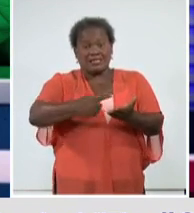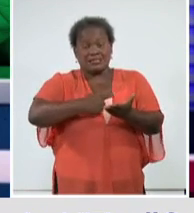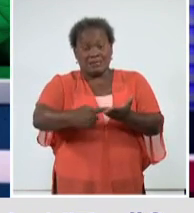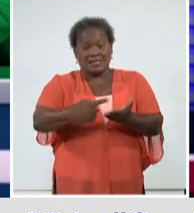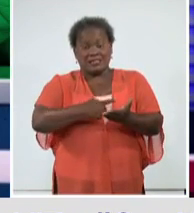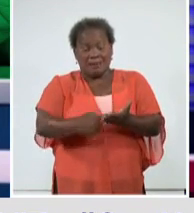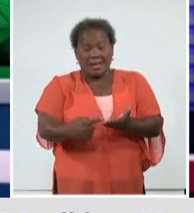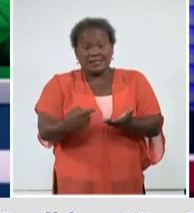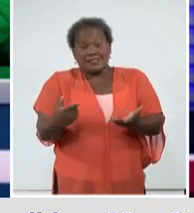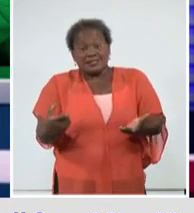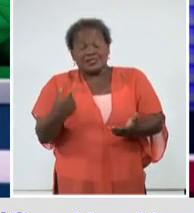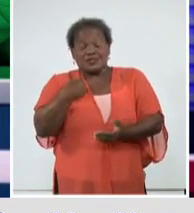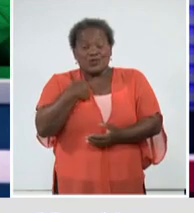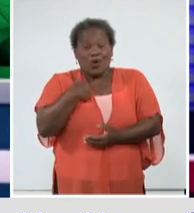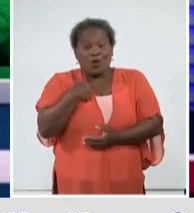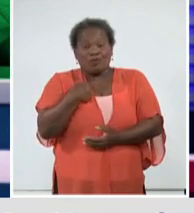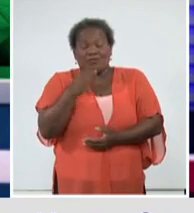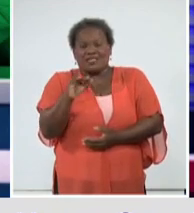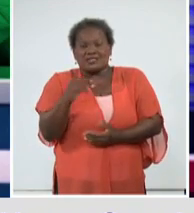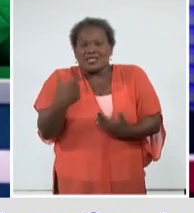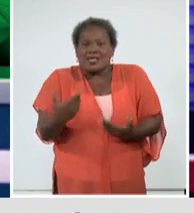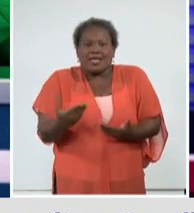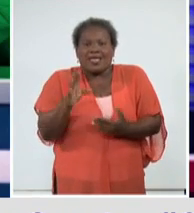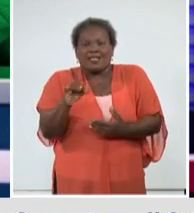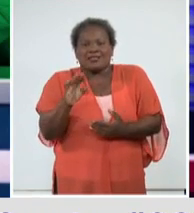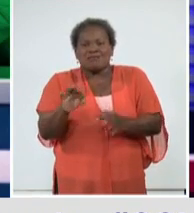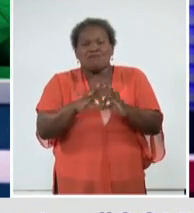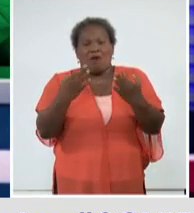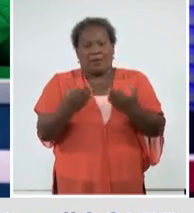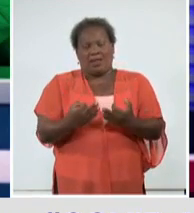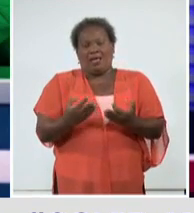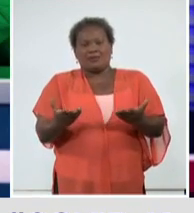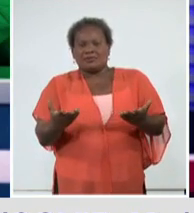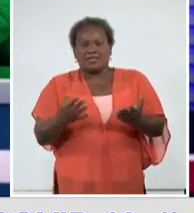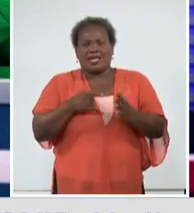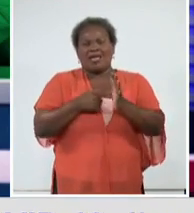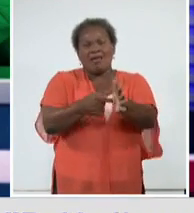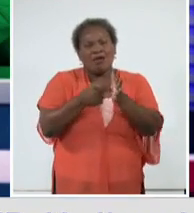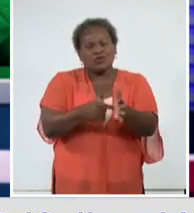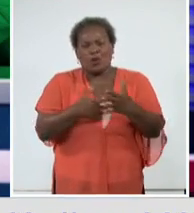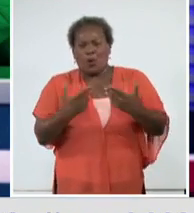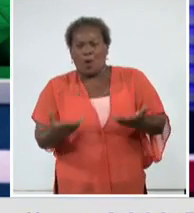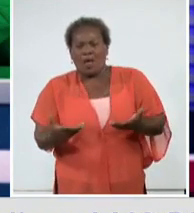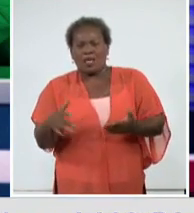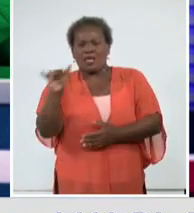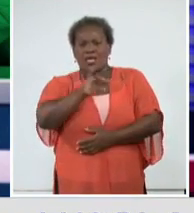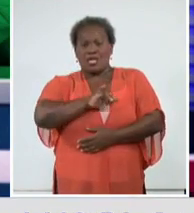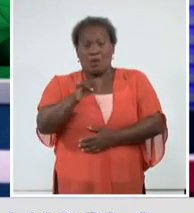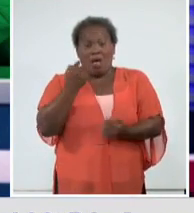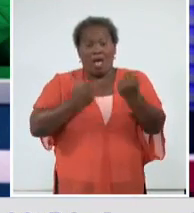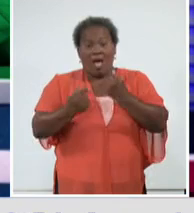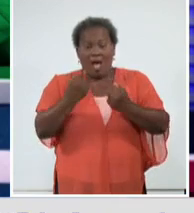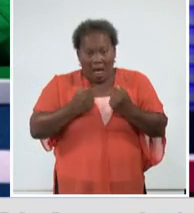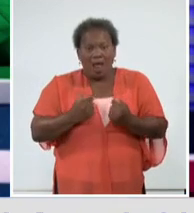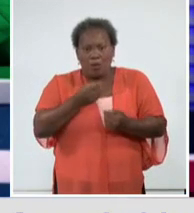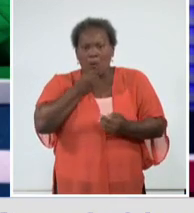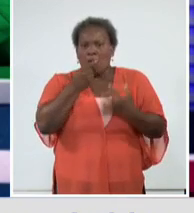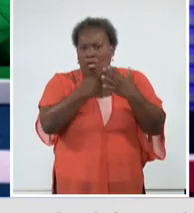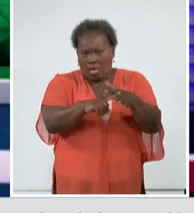decirle a la familia que que suene como algo como una distinto, señal de que algo más podemos hacer. Claro. O